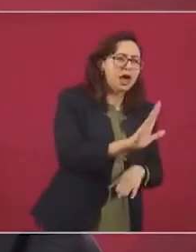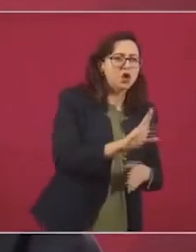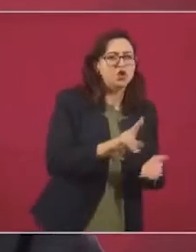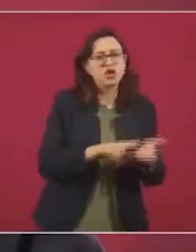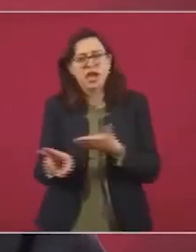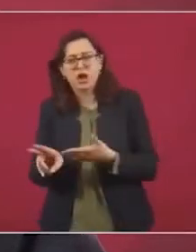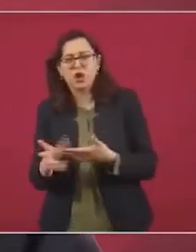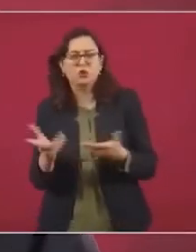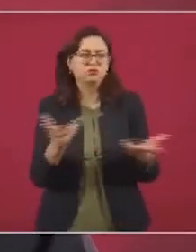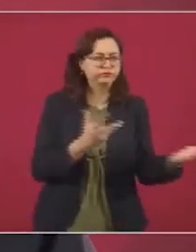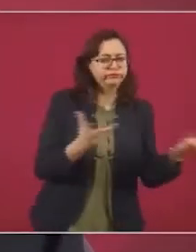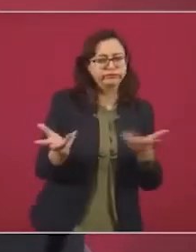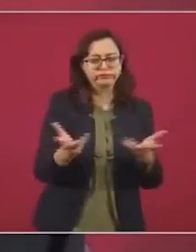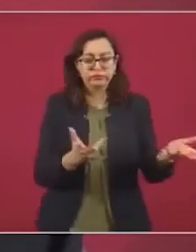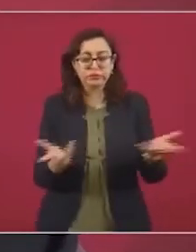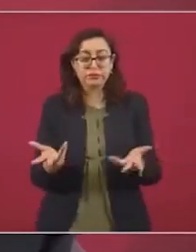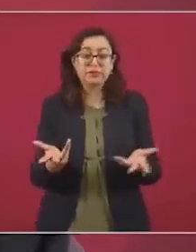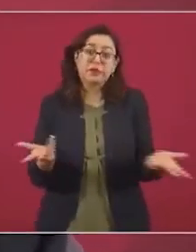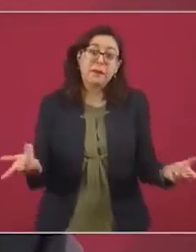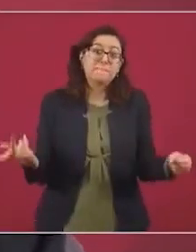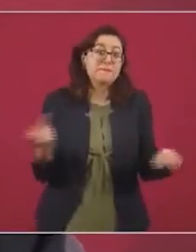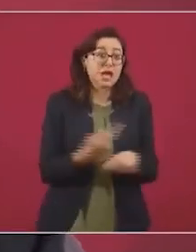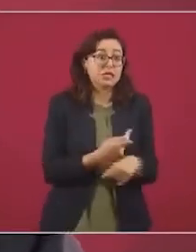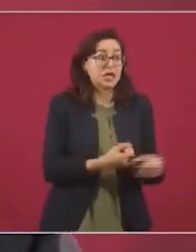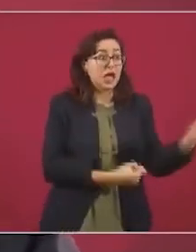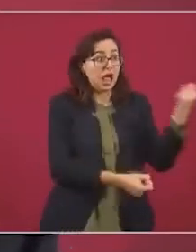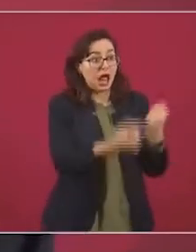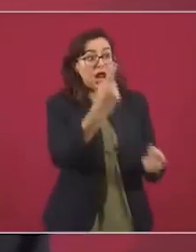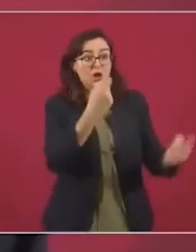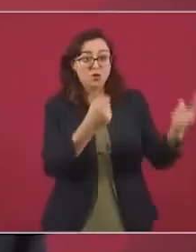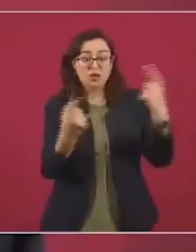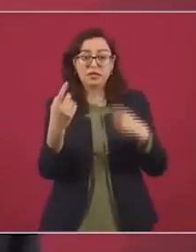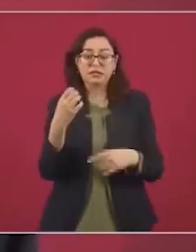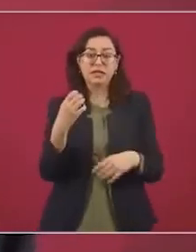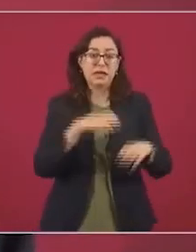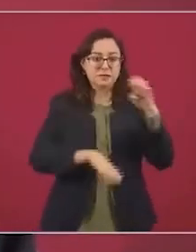mes empiezan a dar de baja a la gente para no pagarle su aguinaldo.